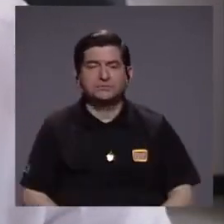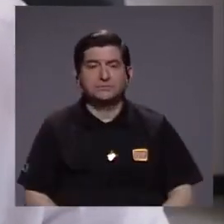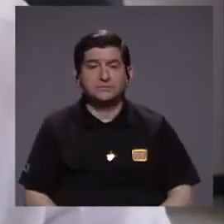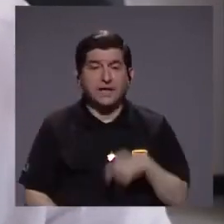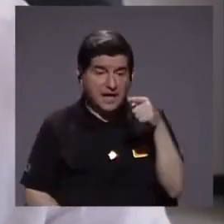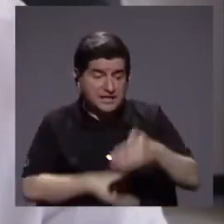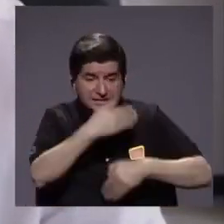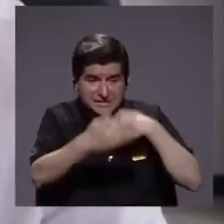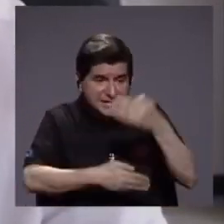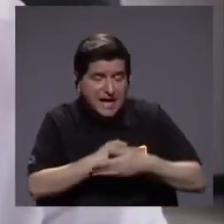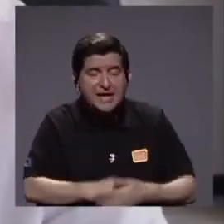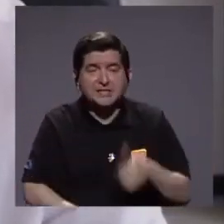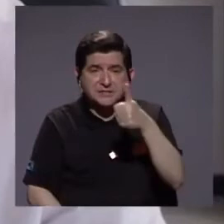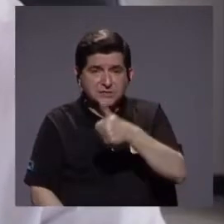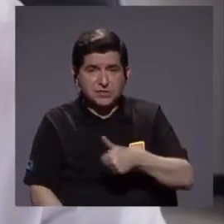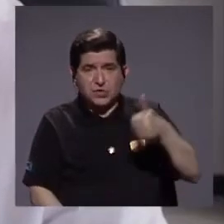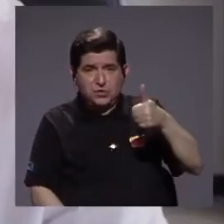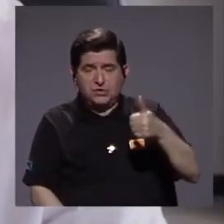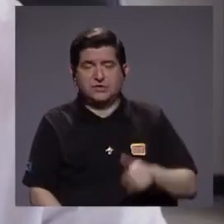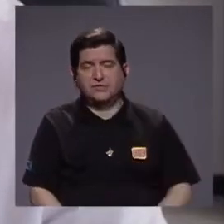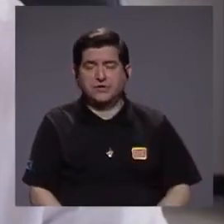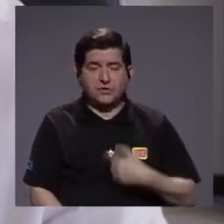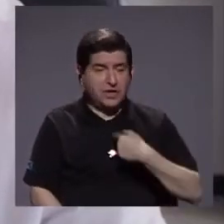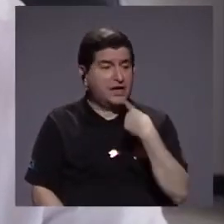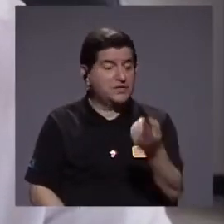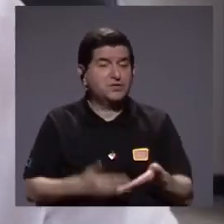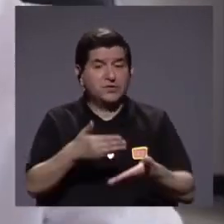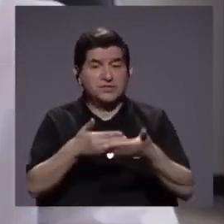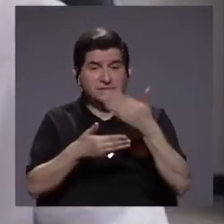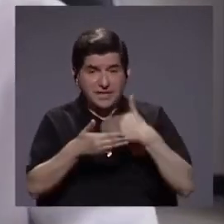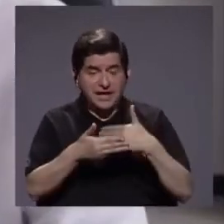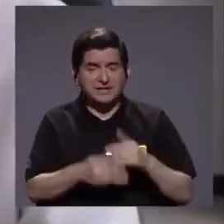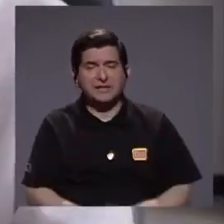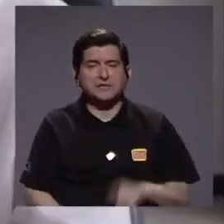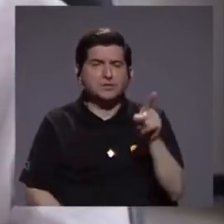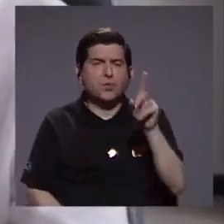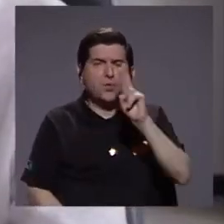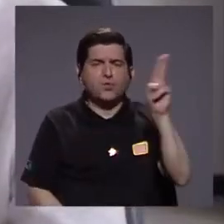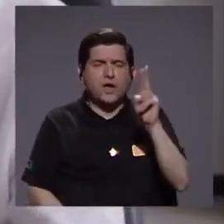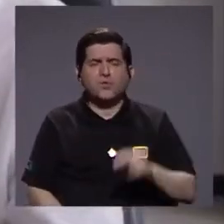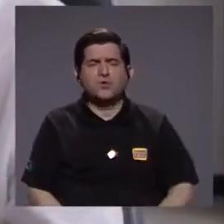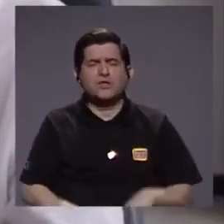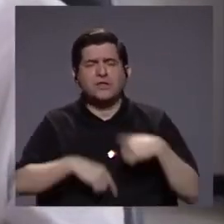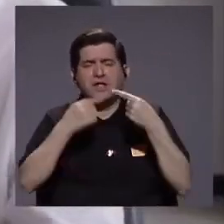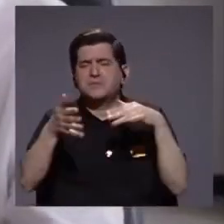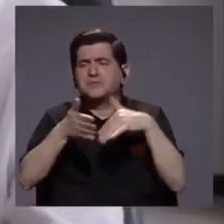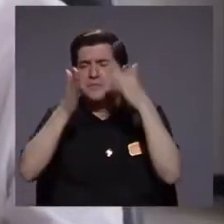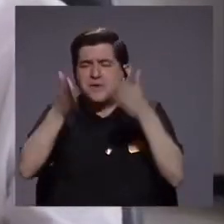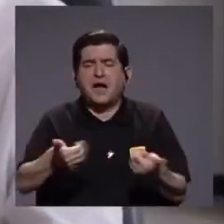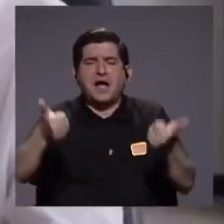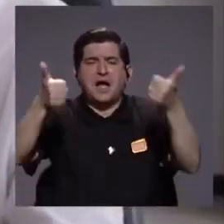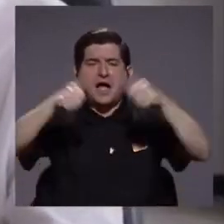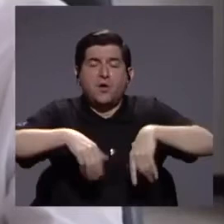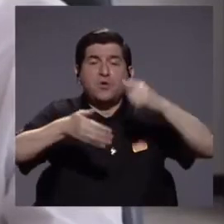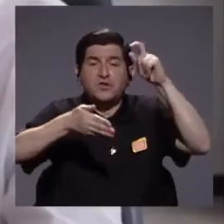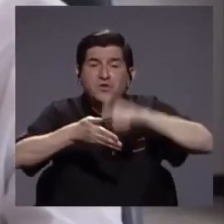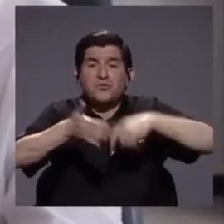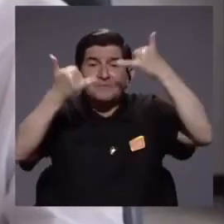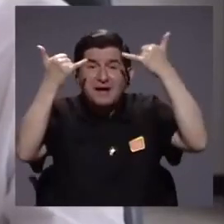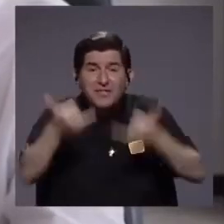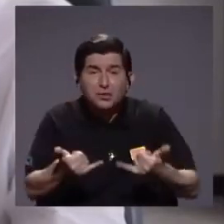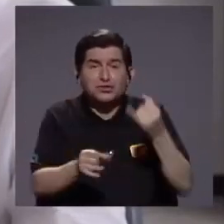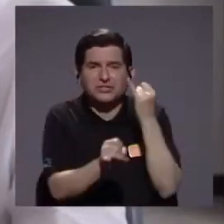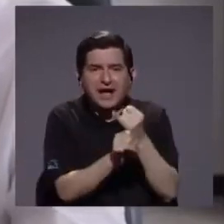gestión jerárquica que he mencionado muchas veces, de que llega una unidad académica, los estudiantes, un convenio firmado, suscrito